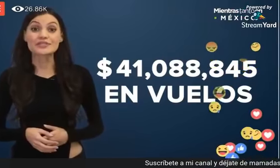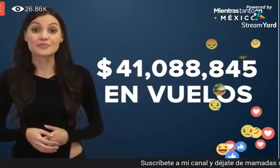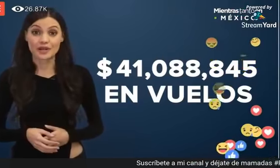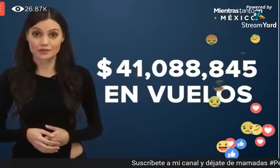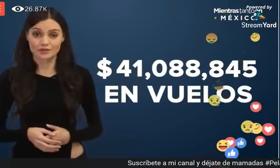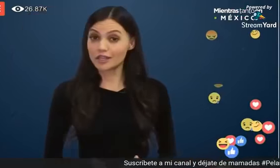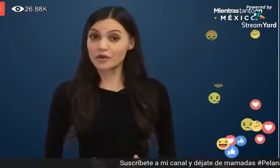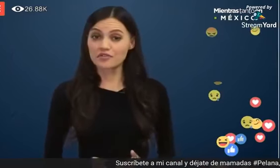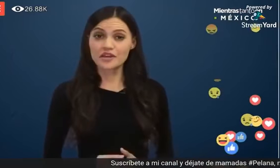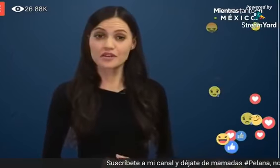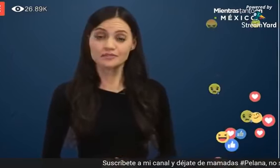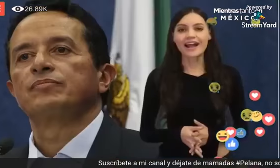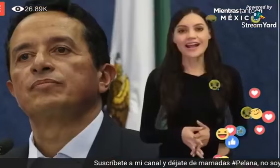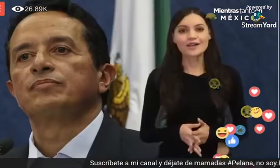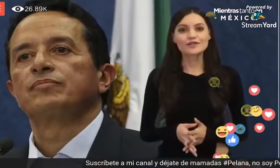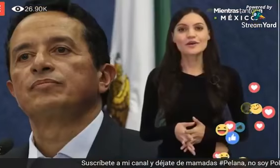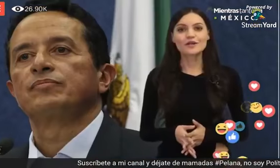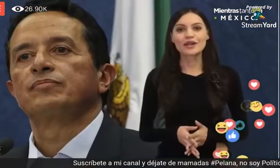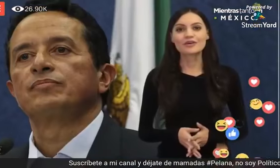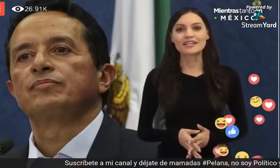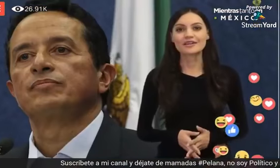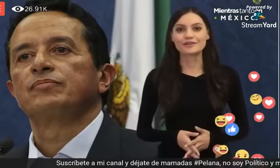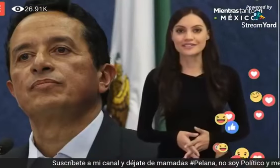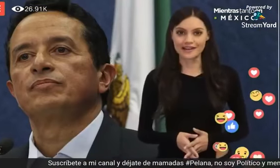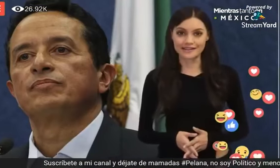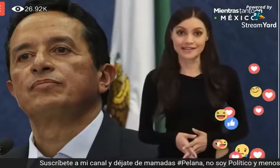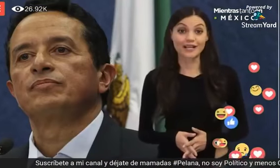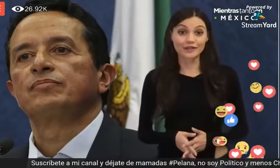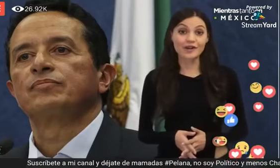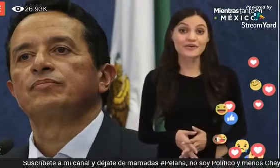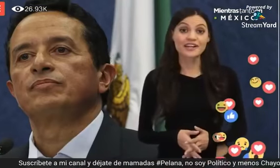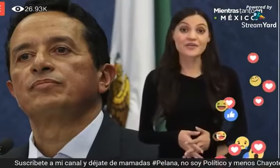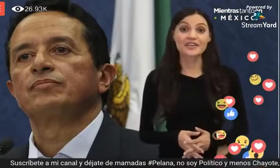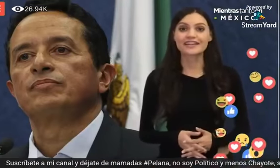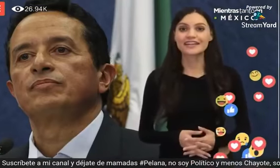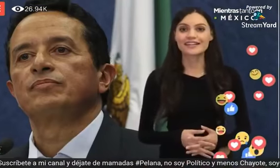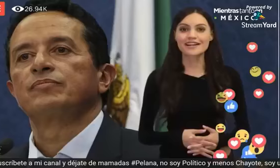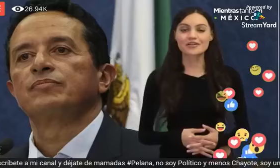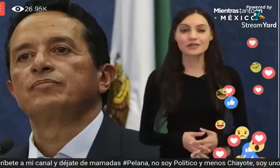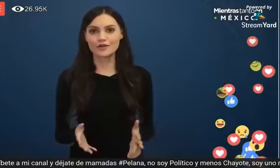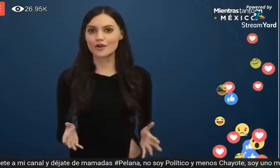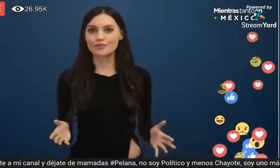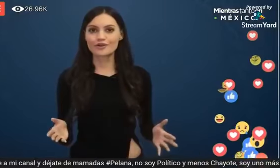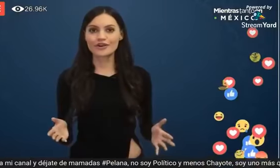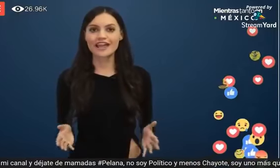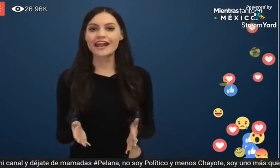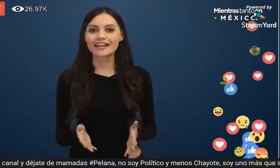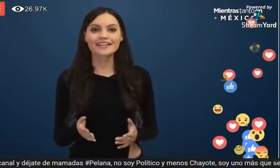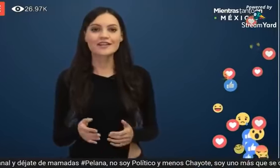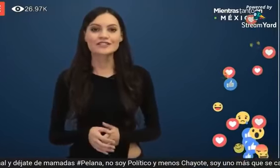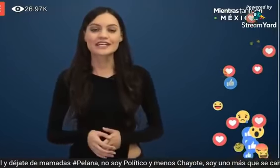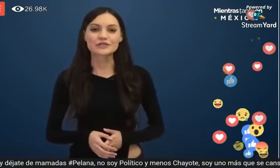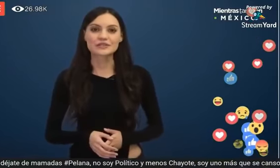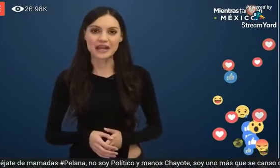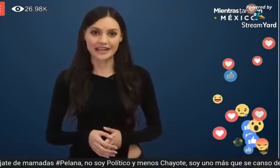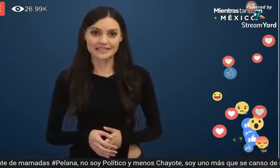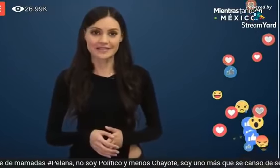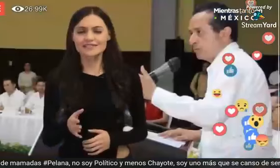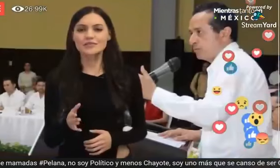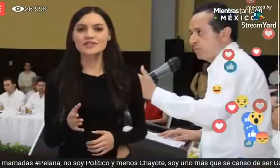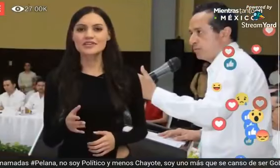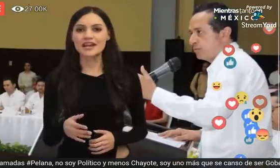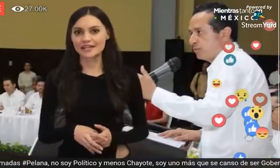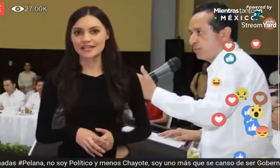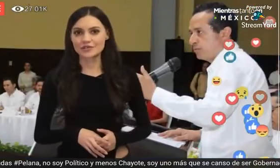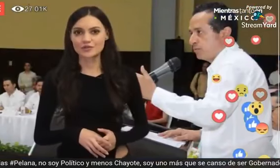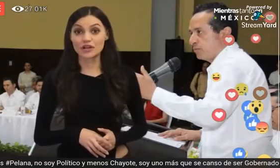41.088.845 pesos en vuelos. ¿Quién me refiero? A Carlos Manuel Joaquín González, actual gobernador de Quintana Roo y hoy por hoy el rey de los gastos en viajes.